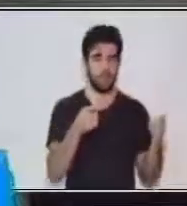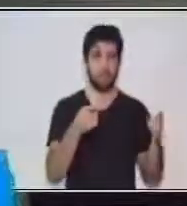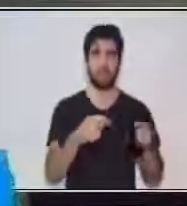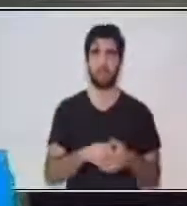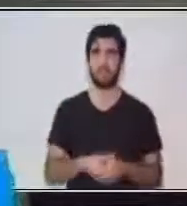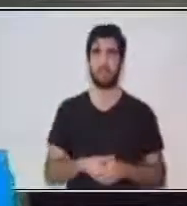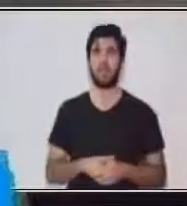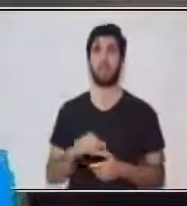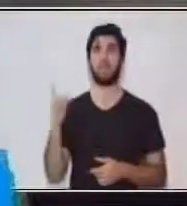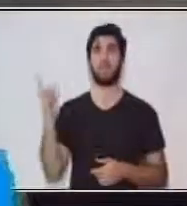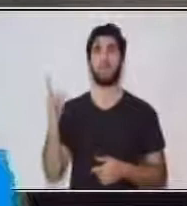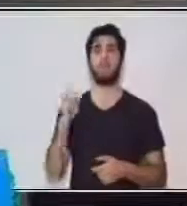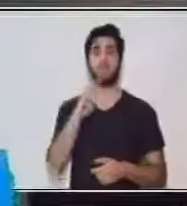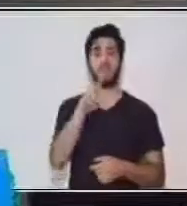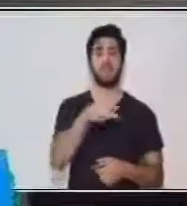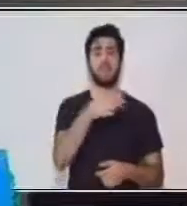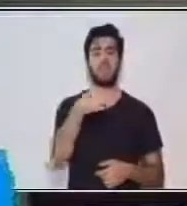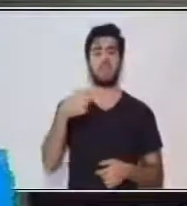va a ser igual